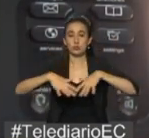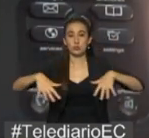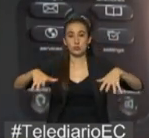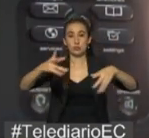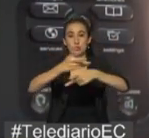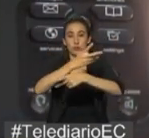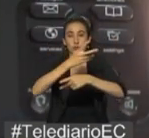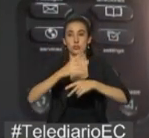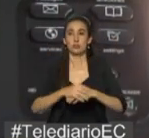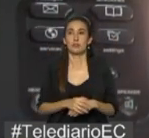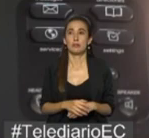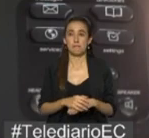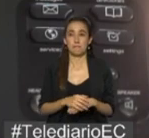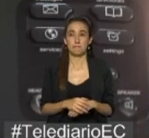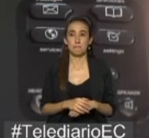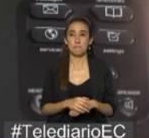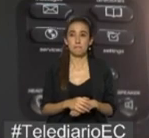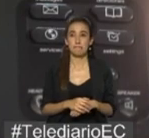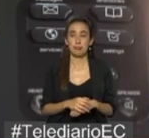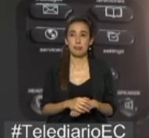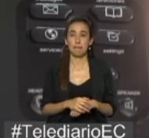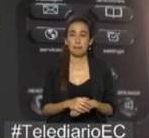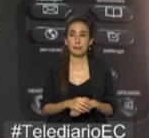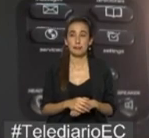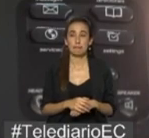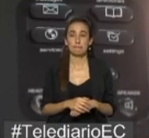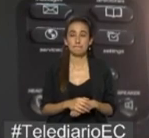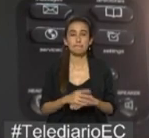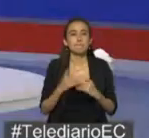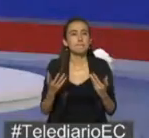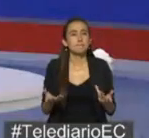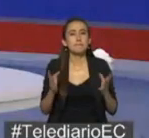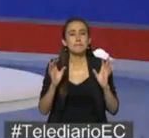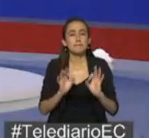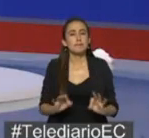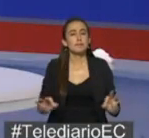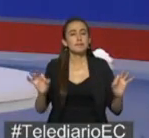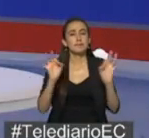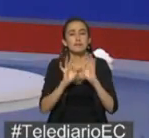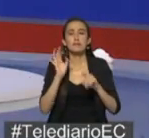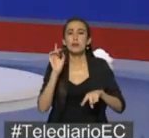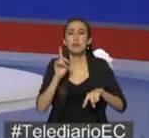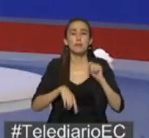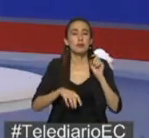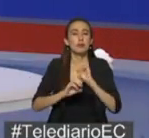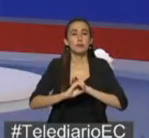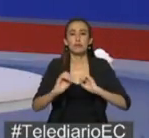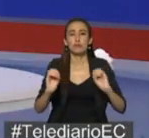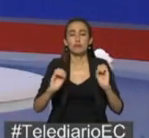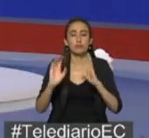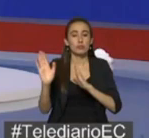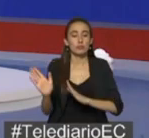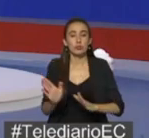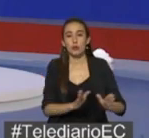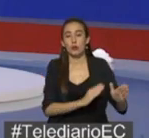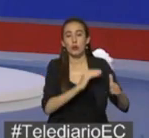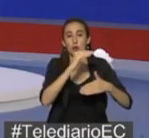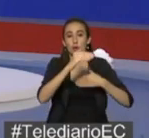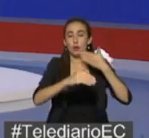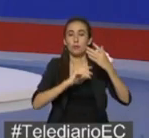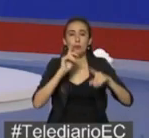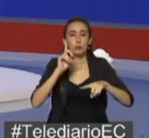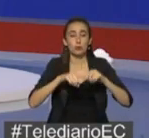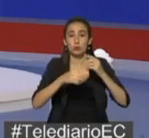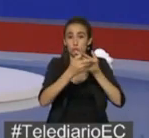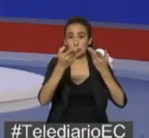salud. Señor canciller, ¿por qué no se puede traer justamente a todos los ecuatorianos que se encuentran en el exterior? Usted